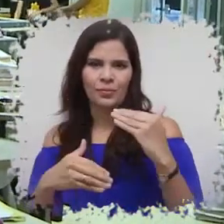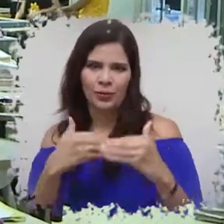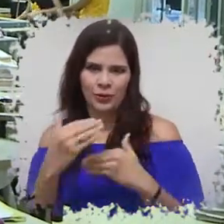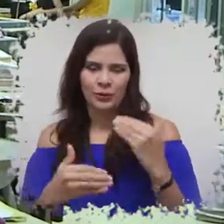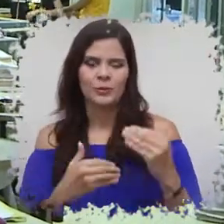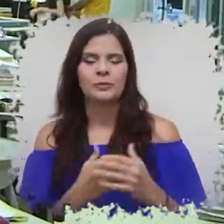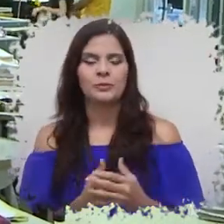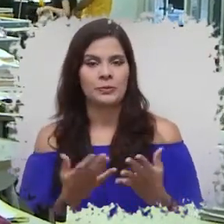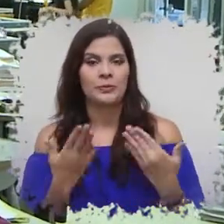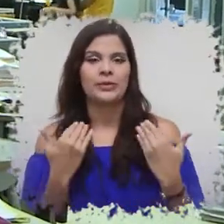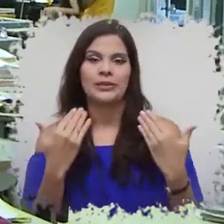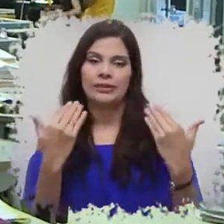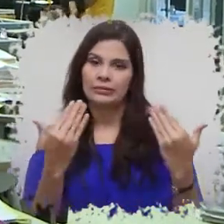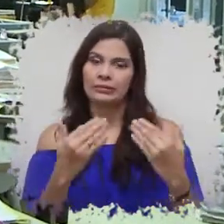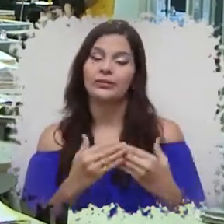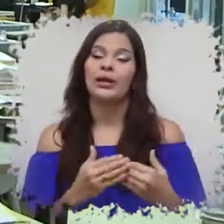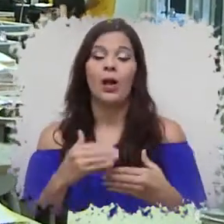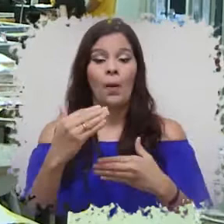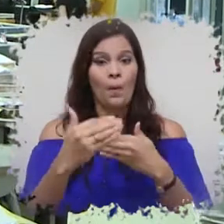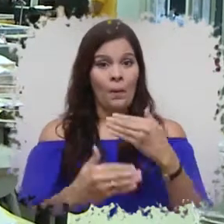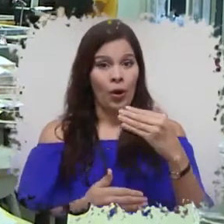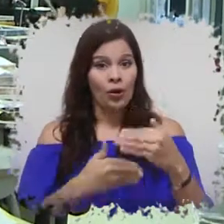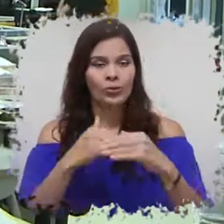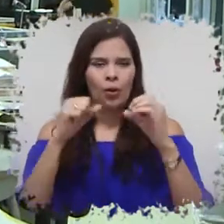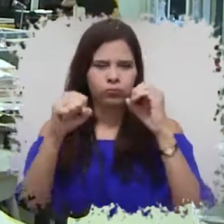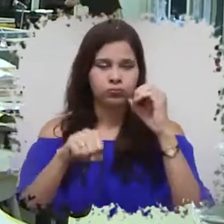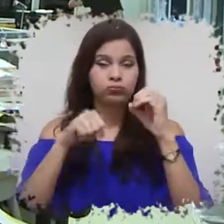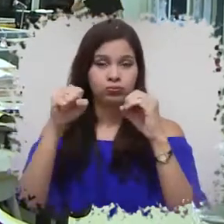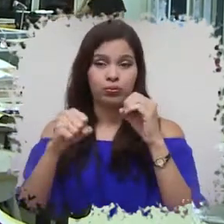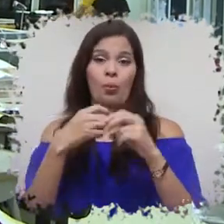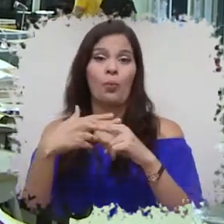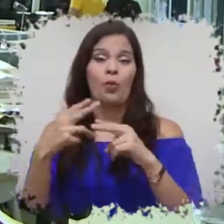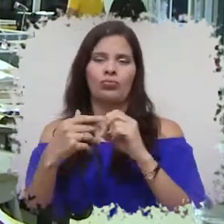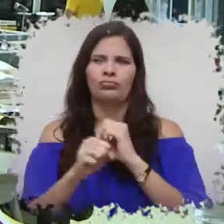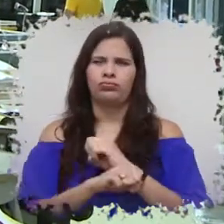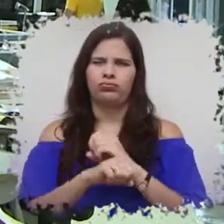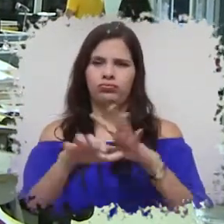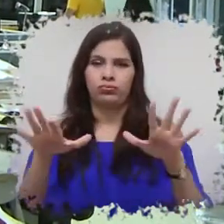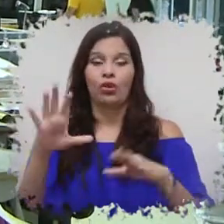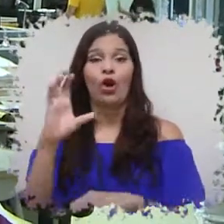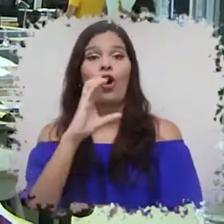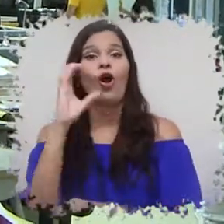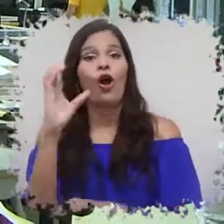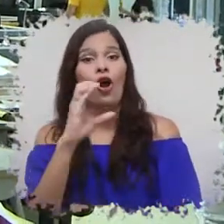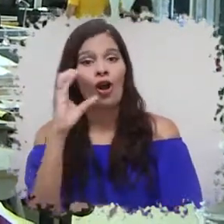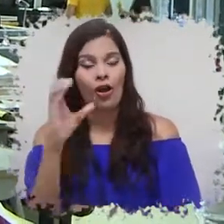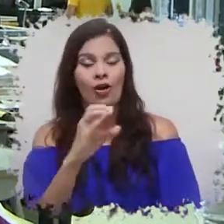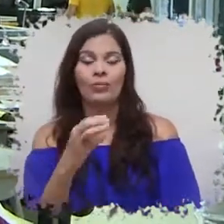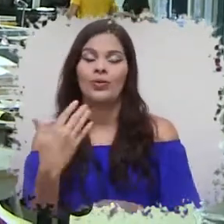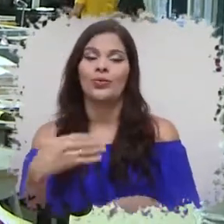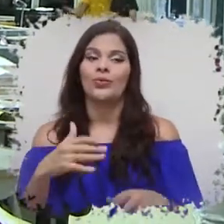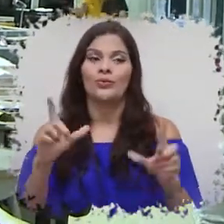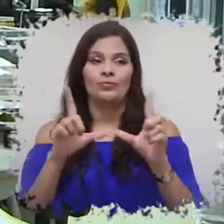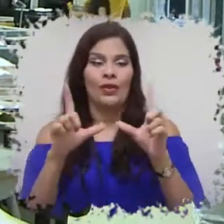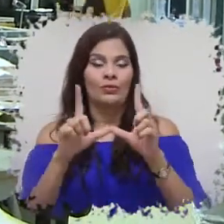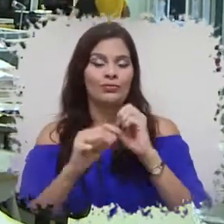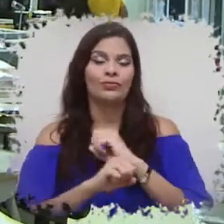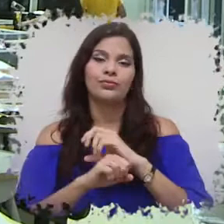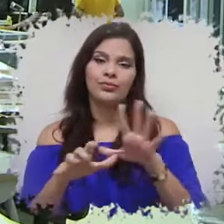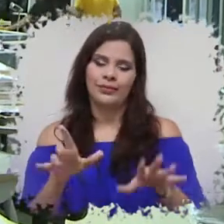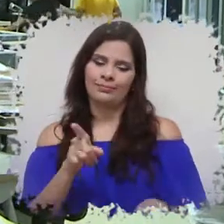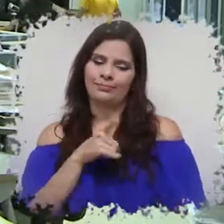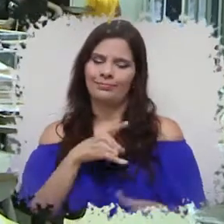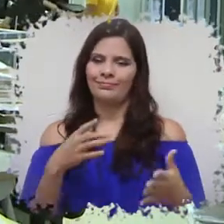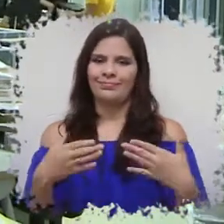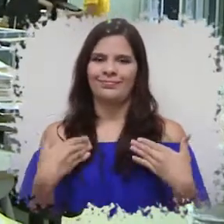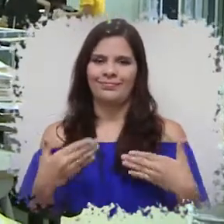que la universidad está apoyando también el proceso. Yo creo que es un proceso de televisión pública colombiana.